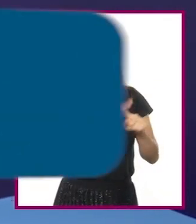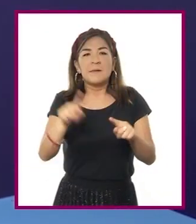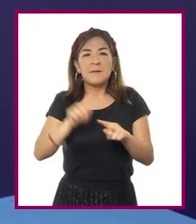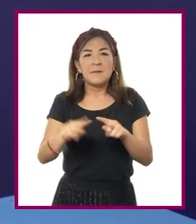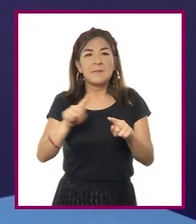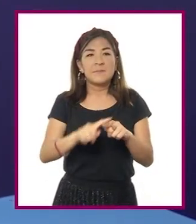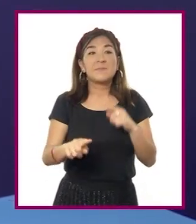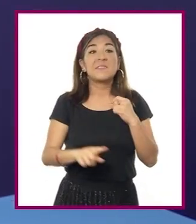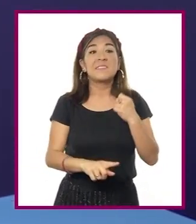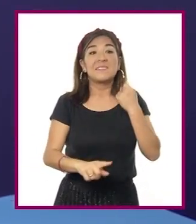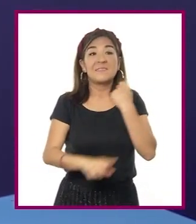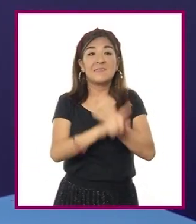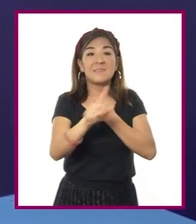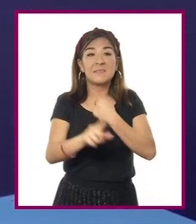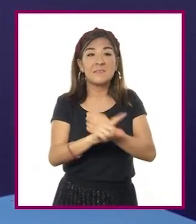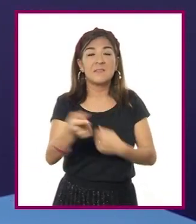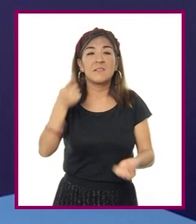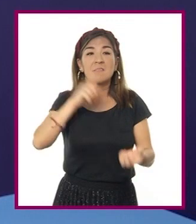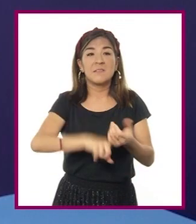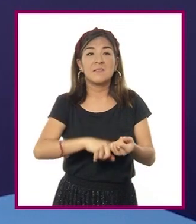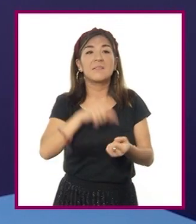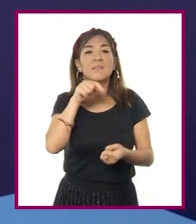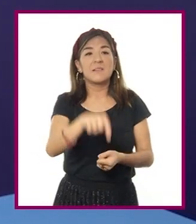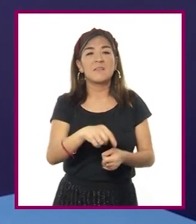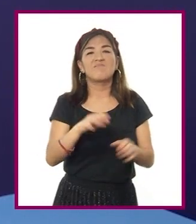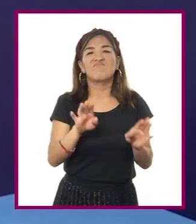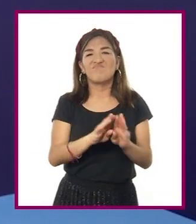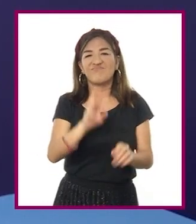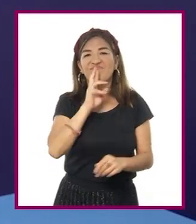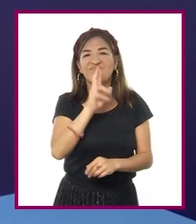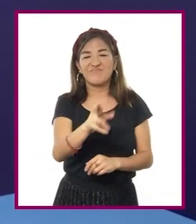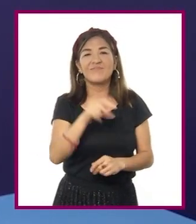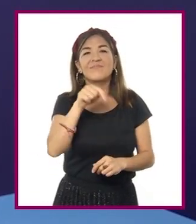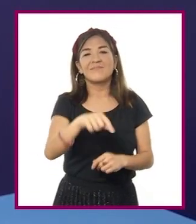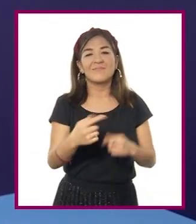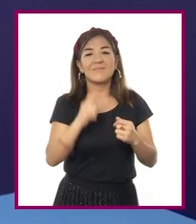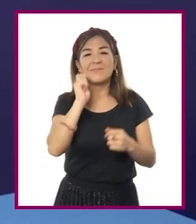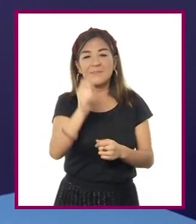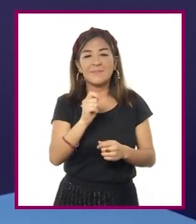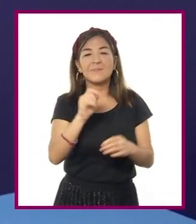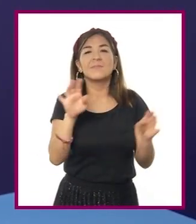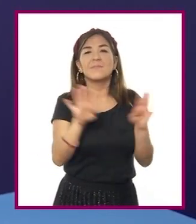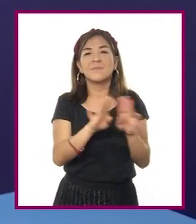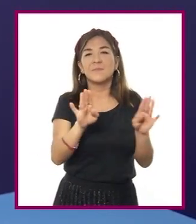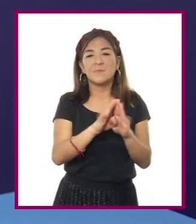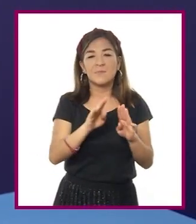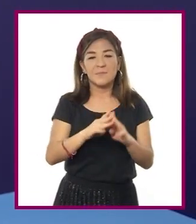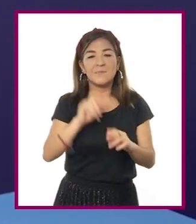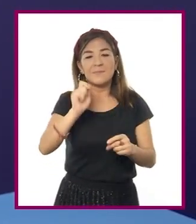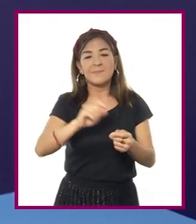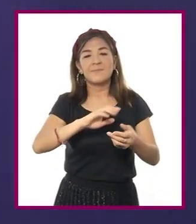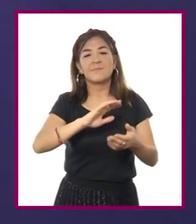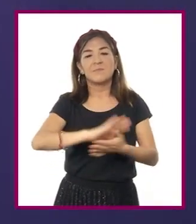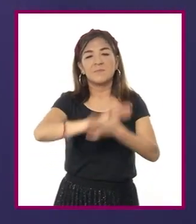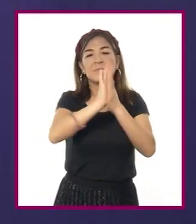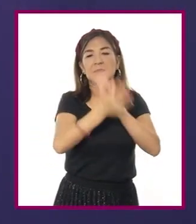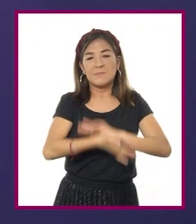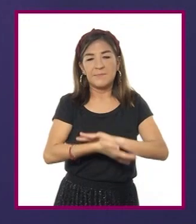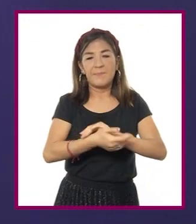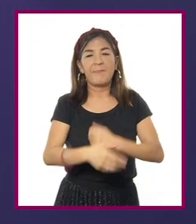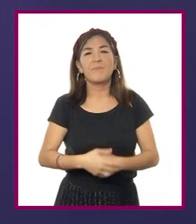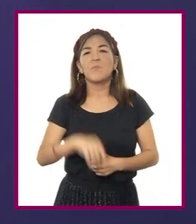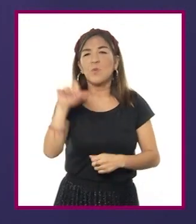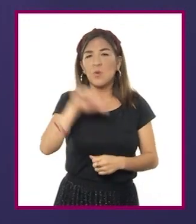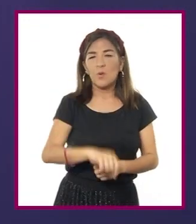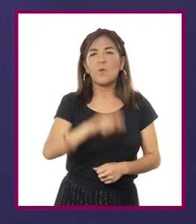situaciones a través de problemáticas que se resuelven mediante relaciones de proporcionalidad inversa. En esta